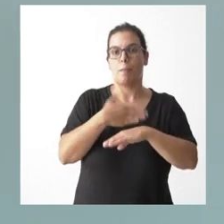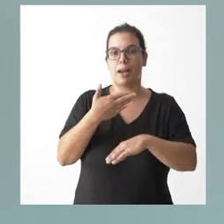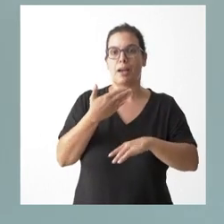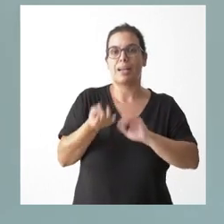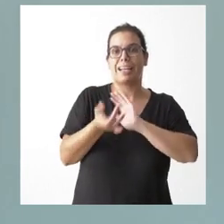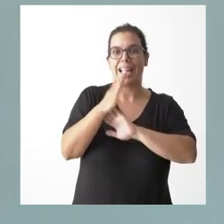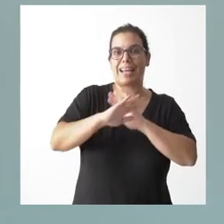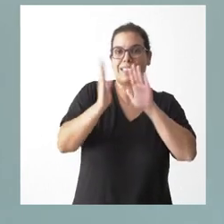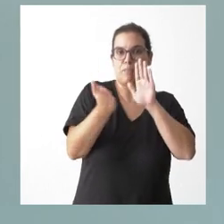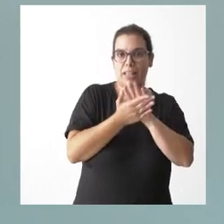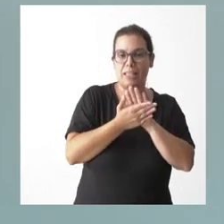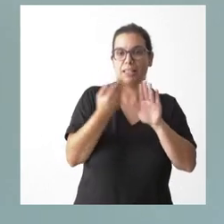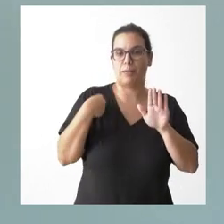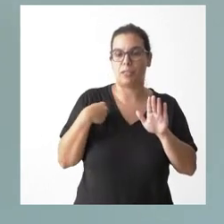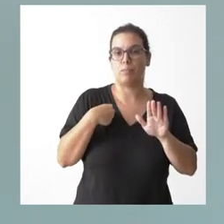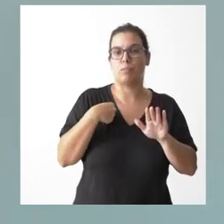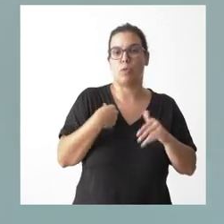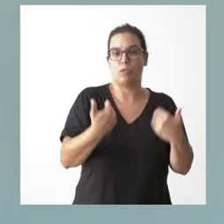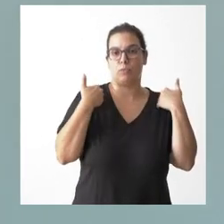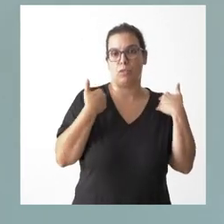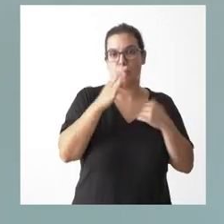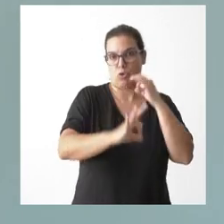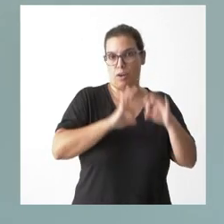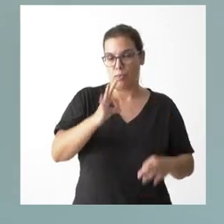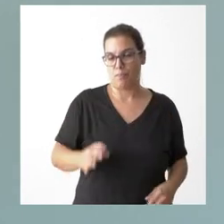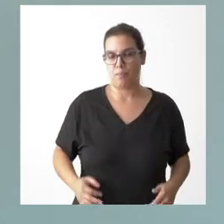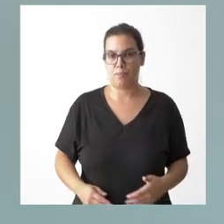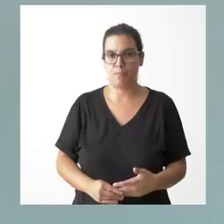expediente por parte del órgano que es competente para ello.